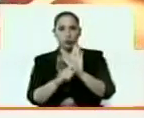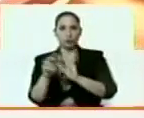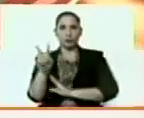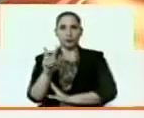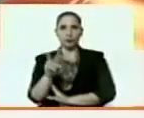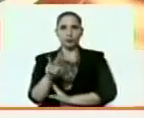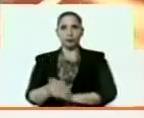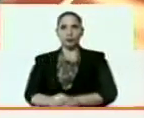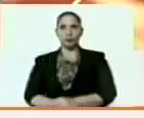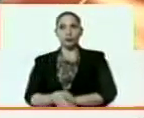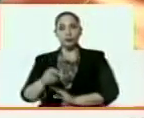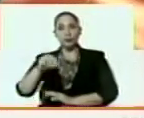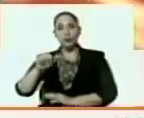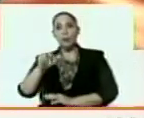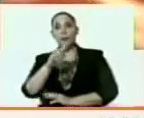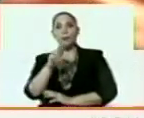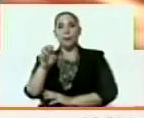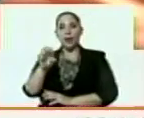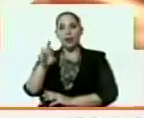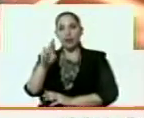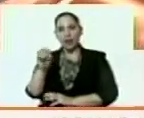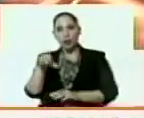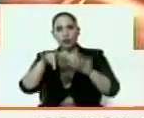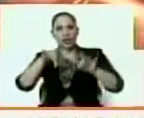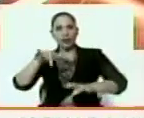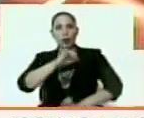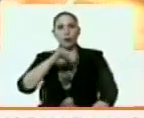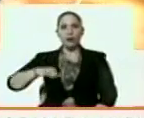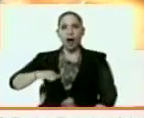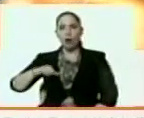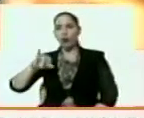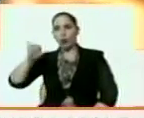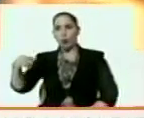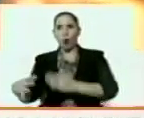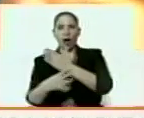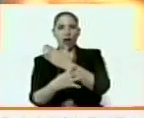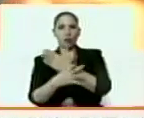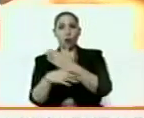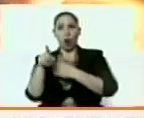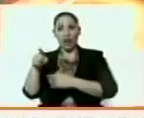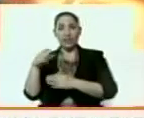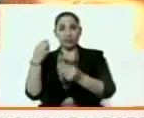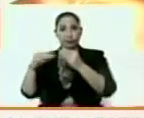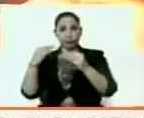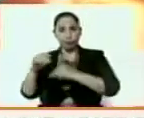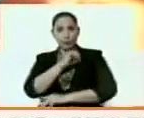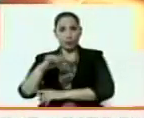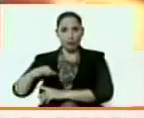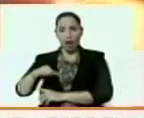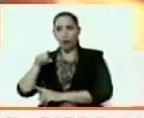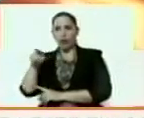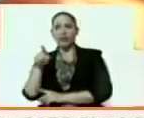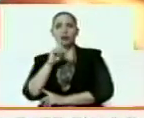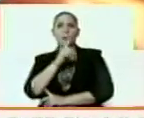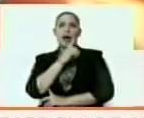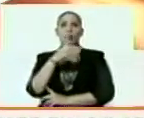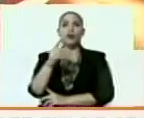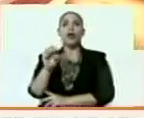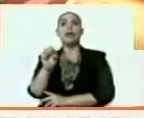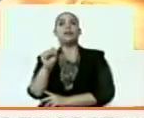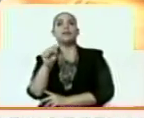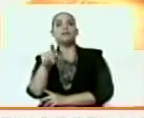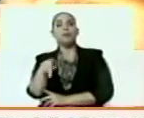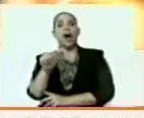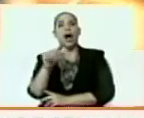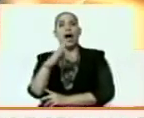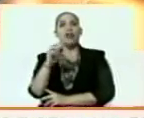Marrero, secretario privado del señor Guaidó. Allí en ese chat privado llamado despacho, ellos empiezan un relato